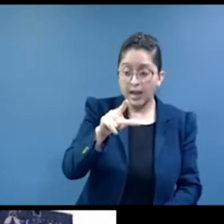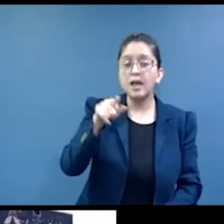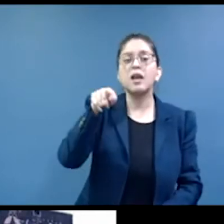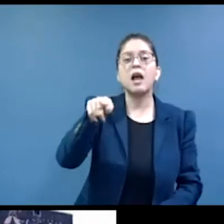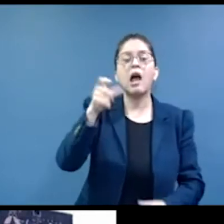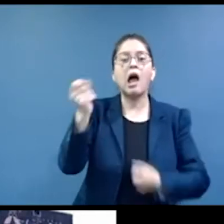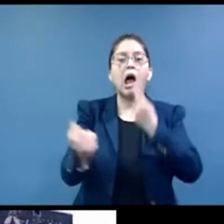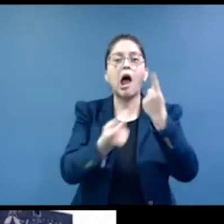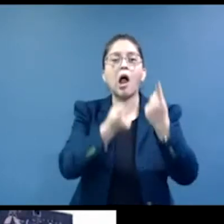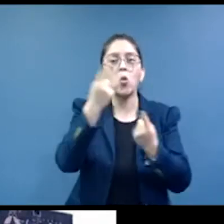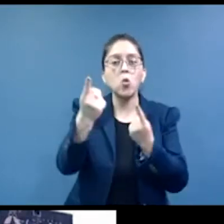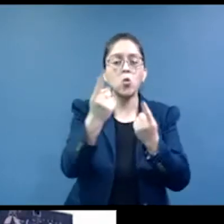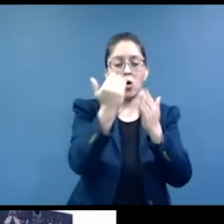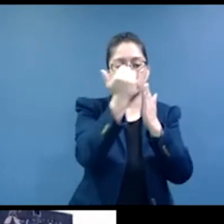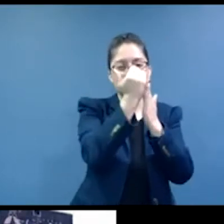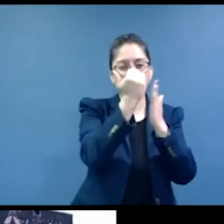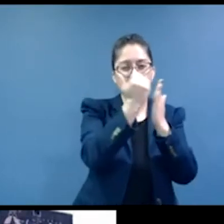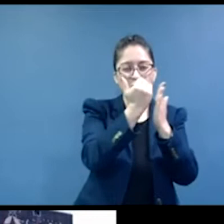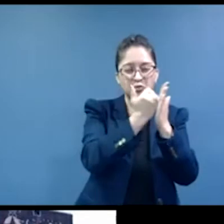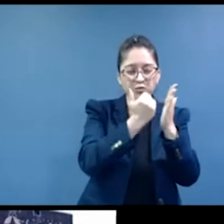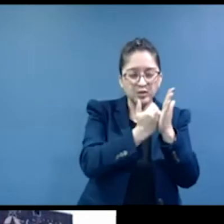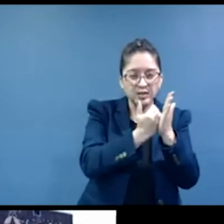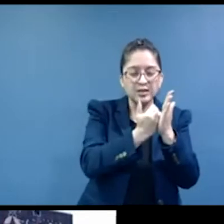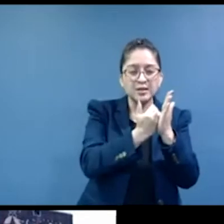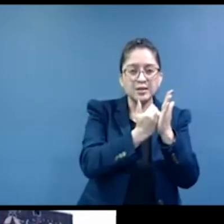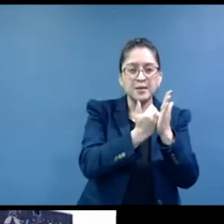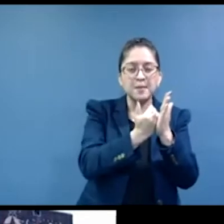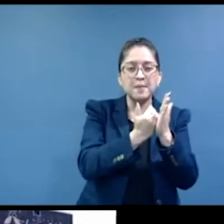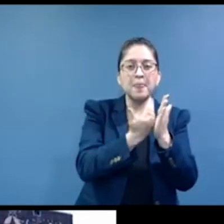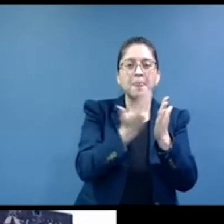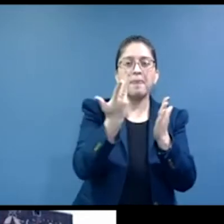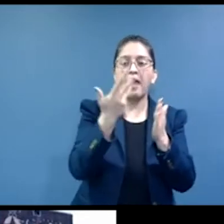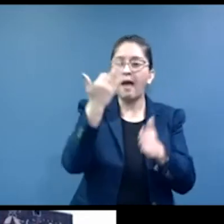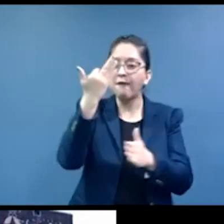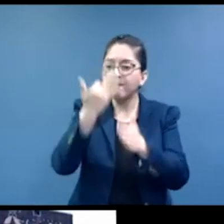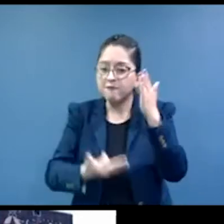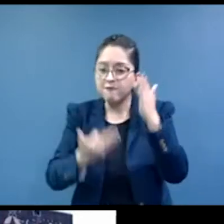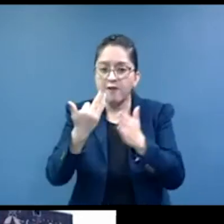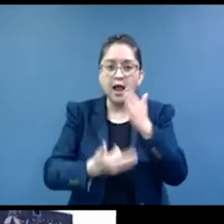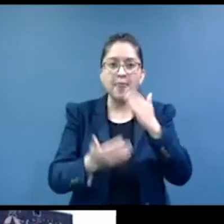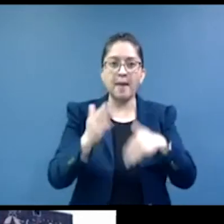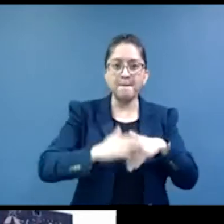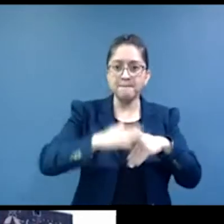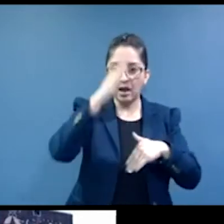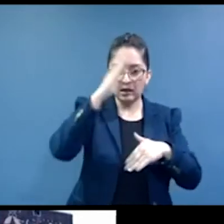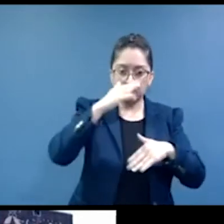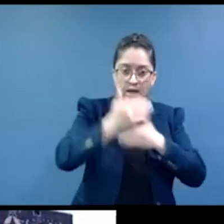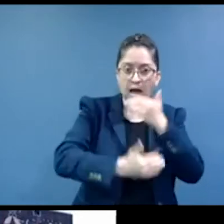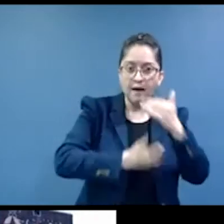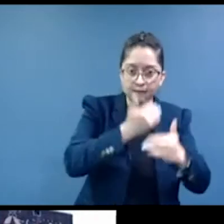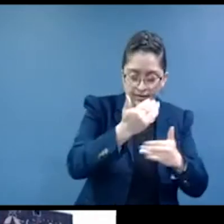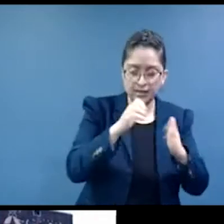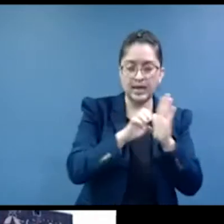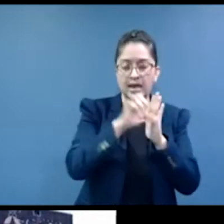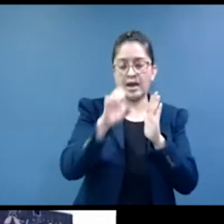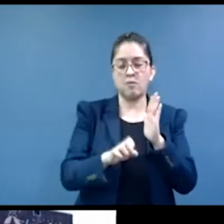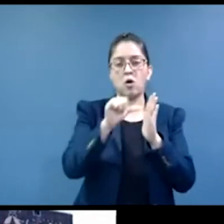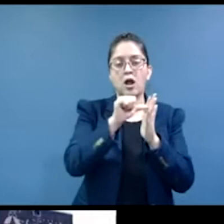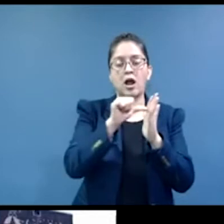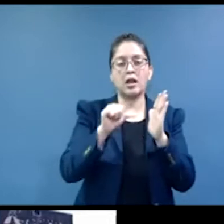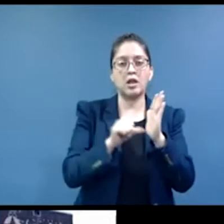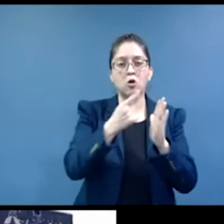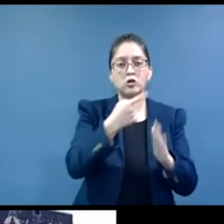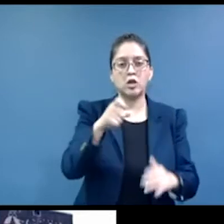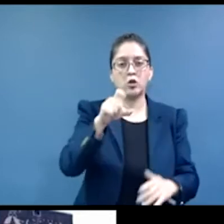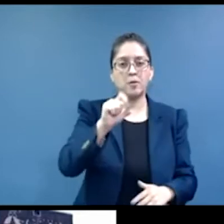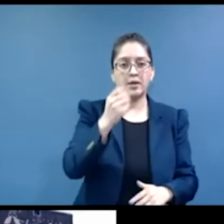disposiciones que resultan que invaden competencias, ¿no? En términos del artículo 124 constitucional,